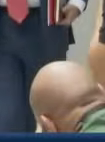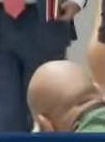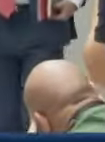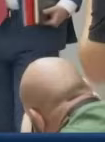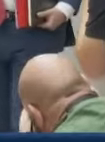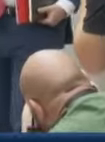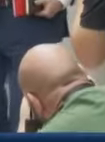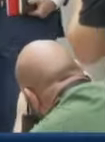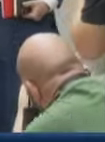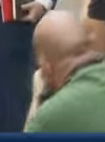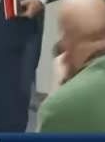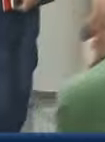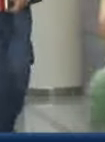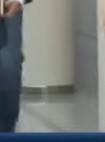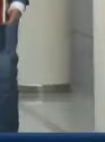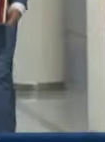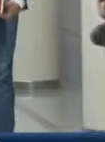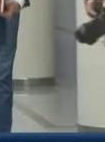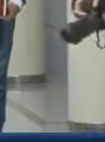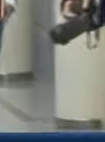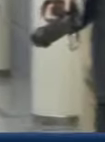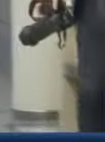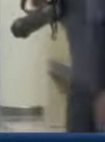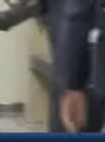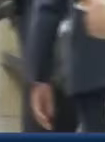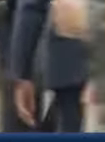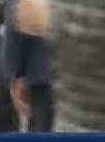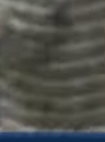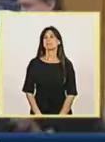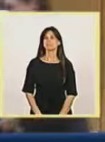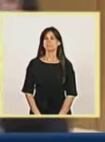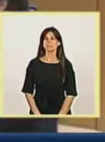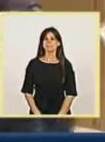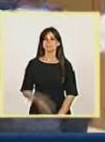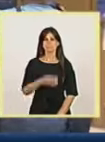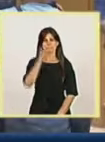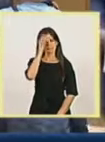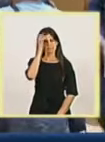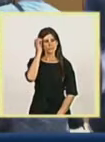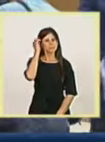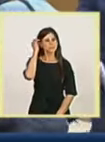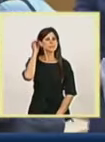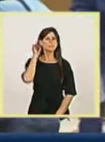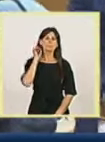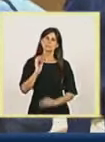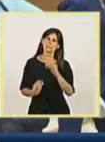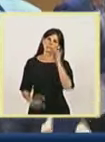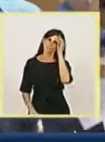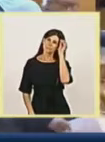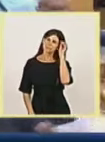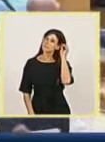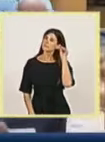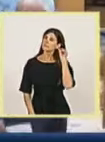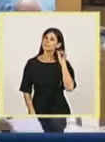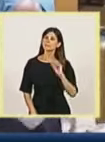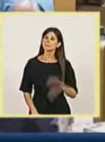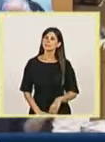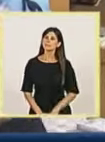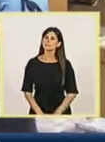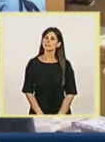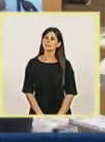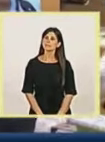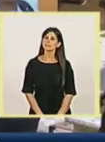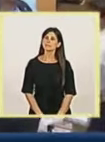niños en colegios de... Claro, es explicarlo, tenemos colegios de 3 niños, colegios de 4 niños en pequeños municipios. Oiga, se prestar